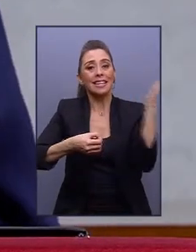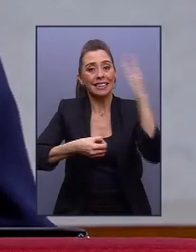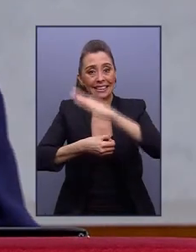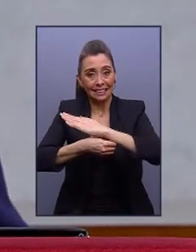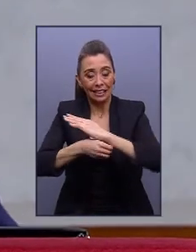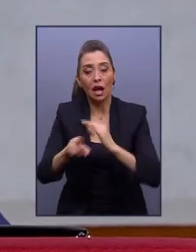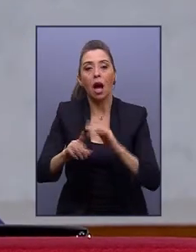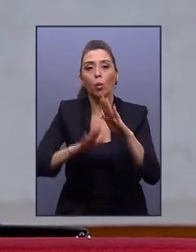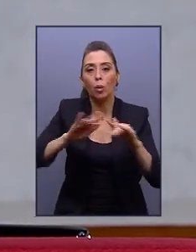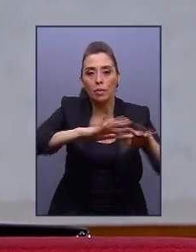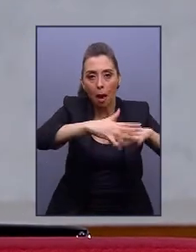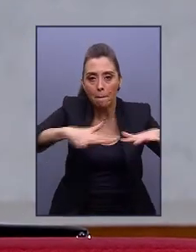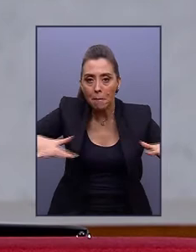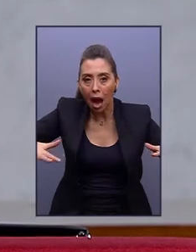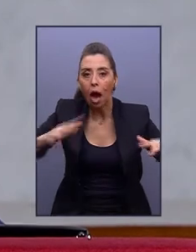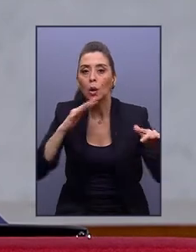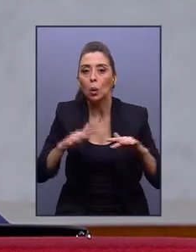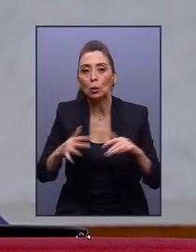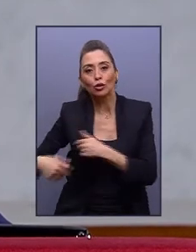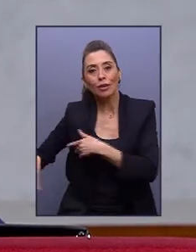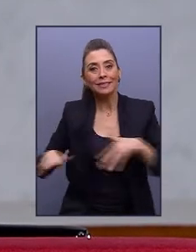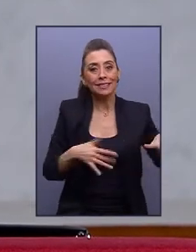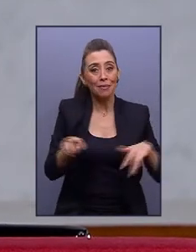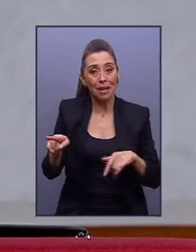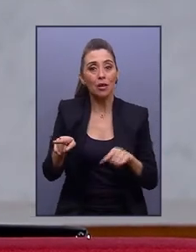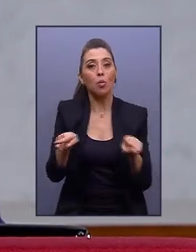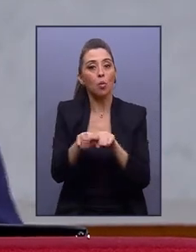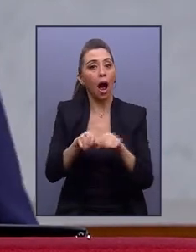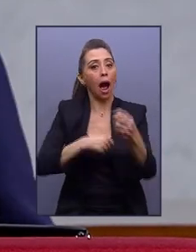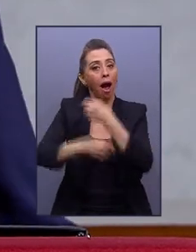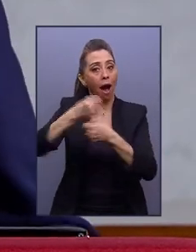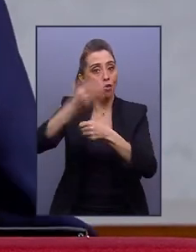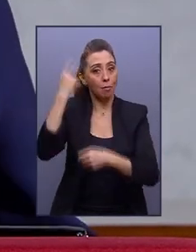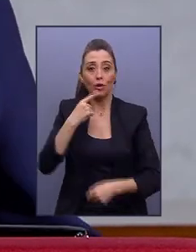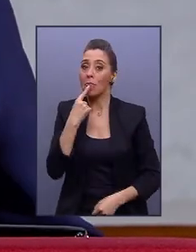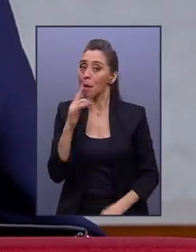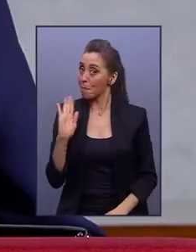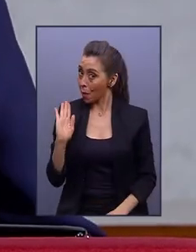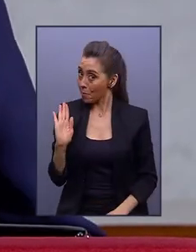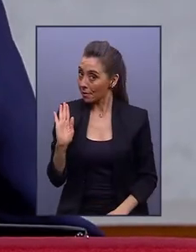de múltiples usos, tal cual prometí el año pasado.